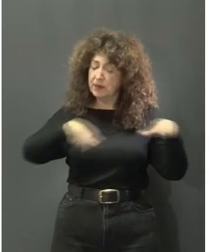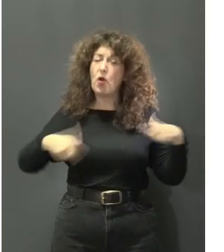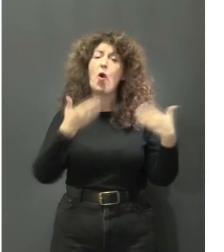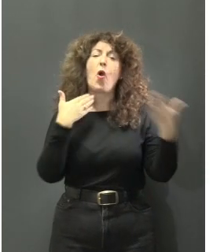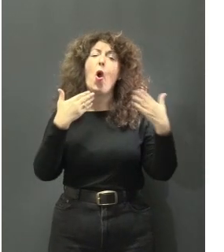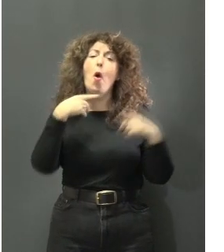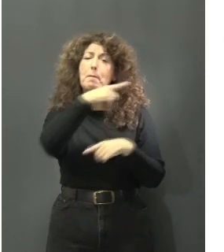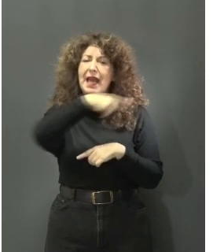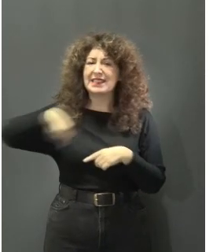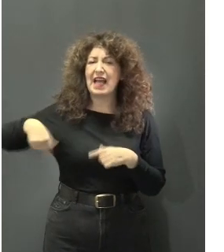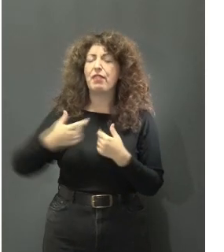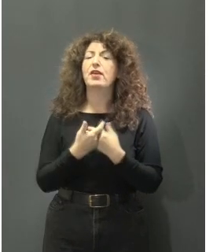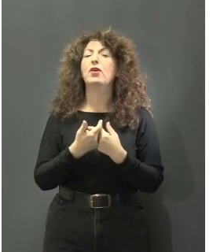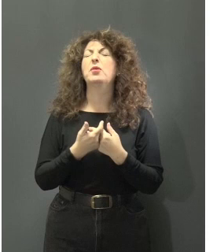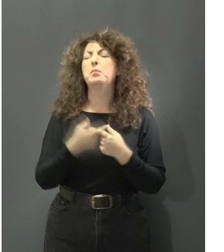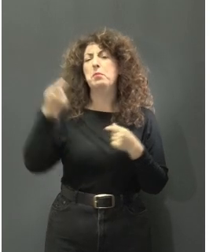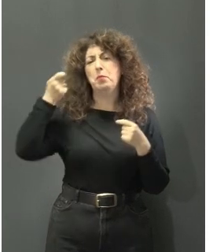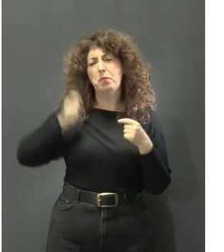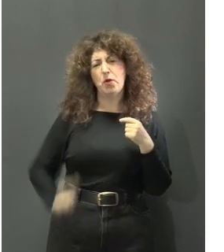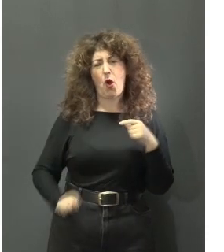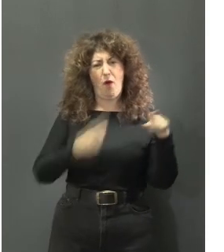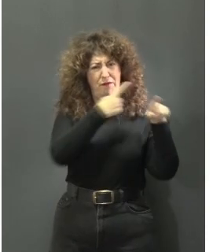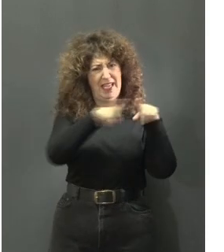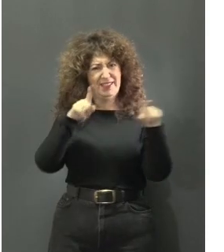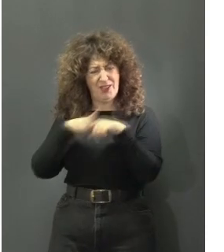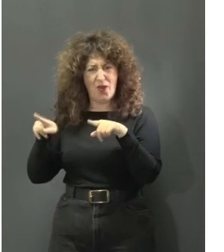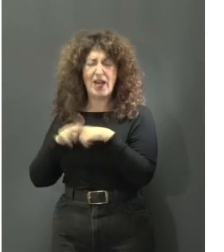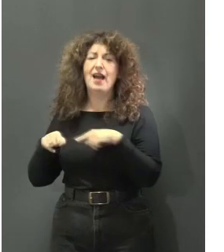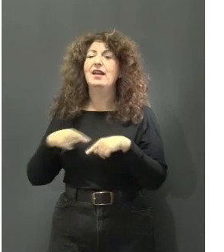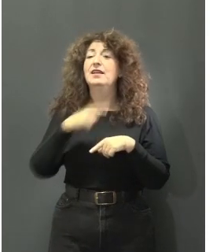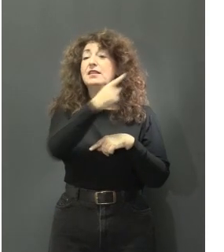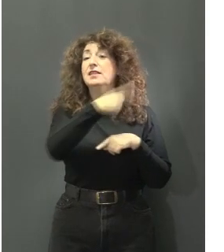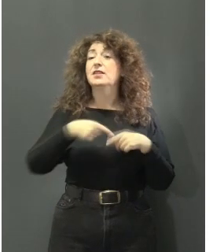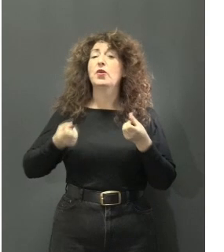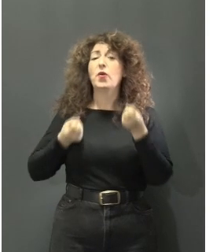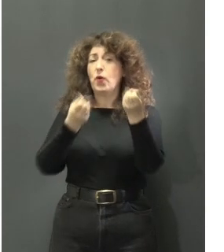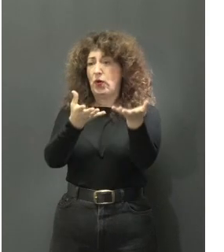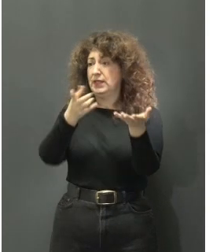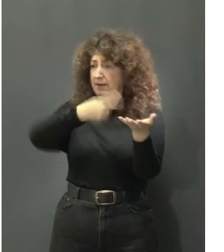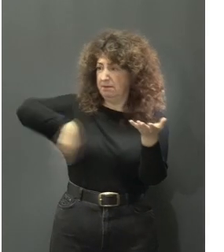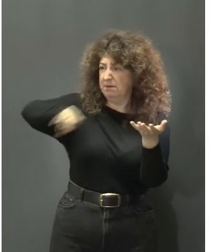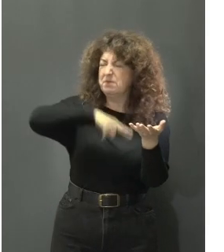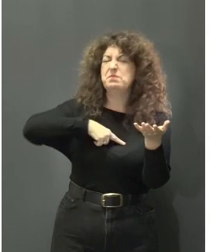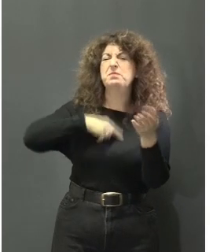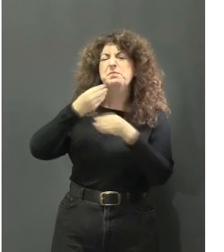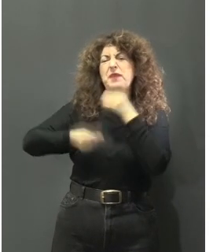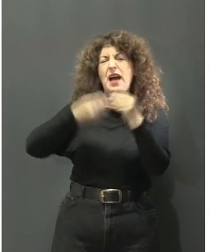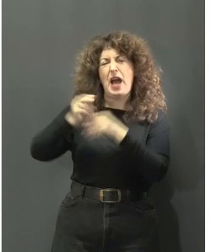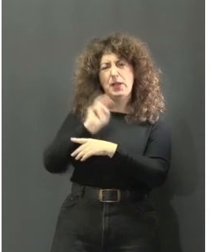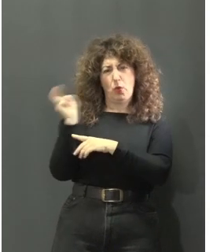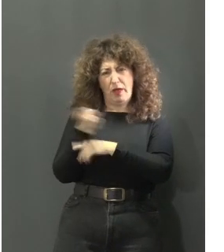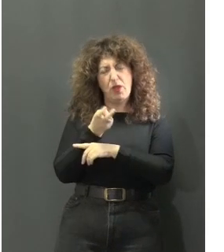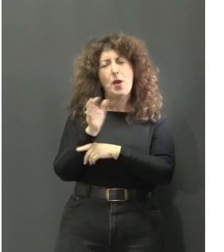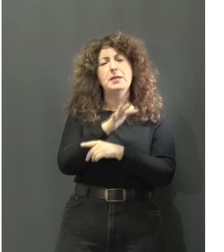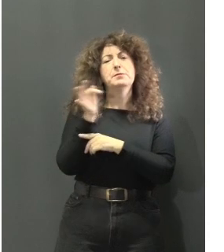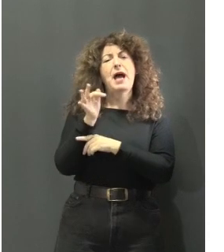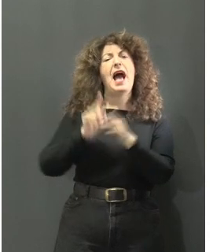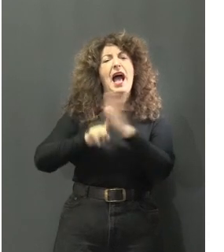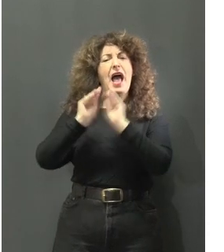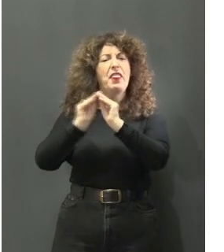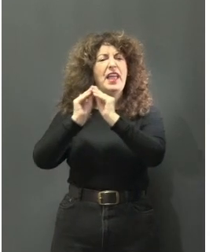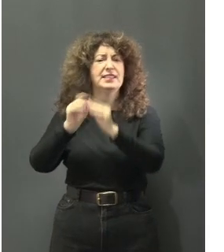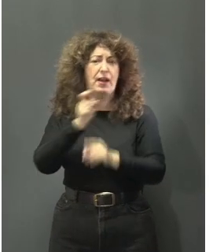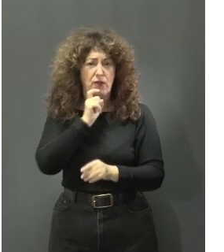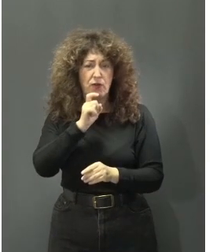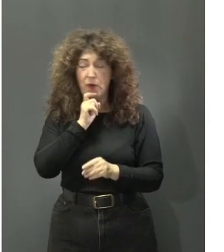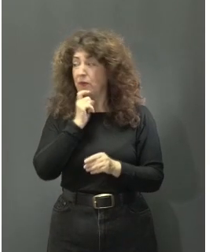conversación con varios profesionales que, además de compartir con ustedes estas actuaciones y su desarrollo, con su conocimiento